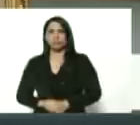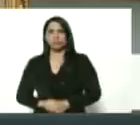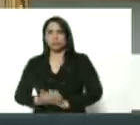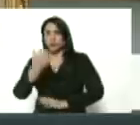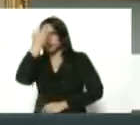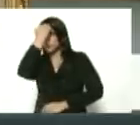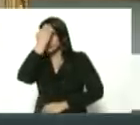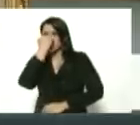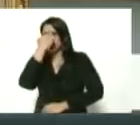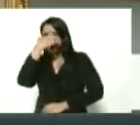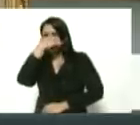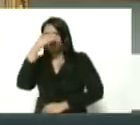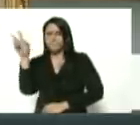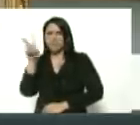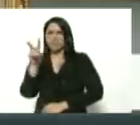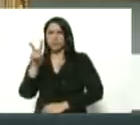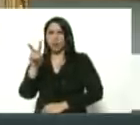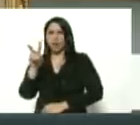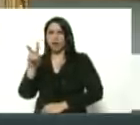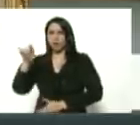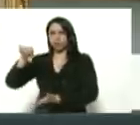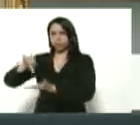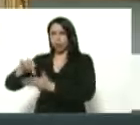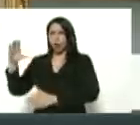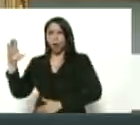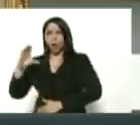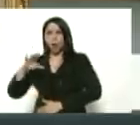terroristas venezolanos que se entrenaban en Colombia,